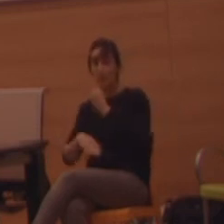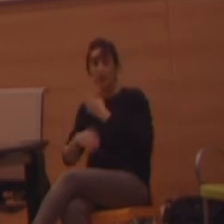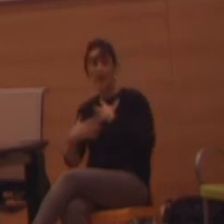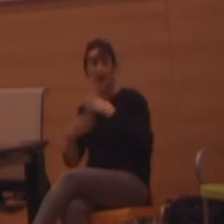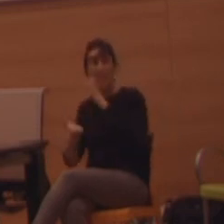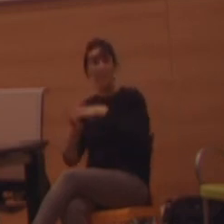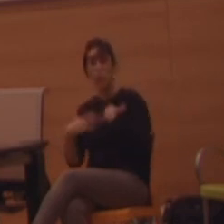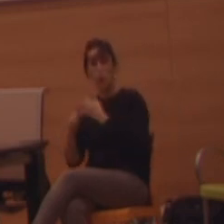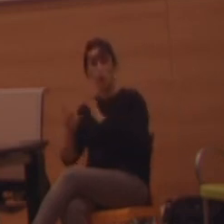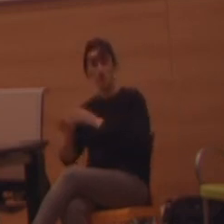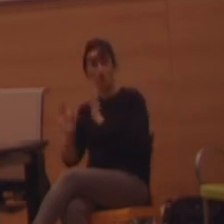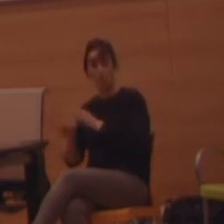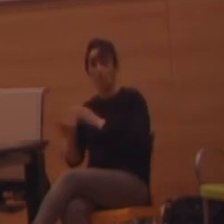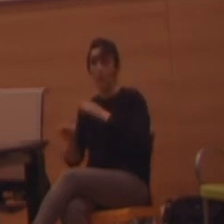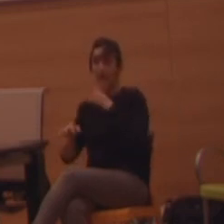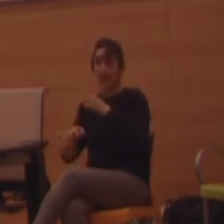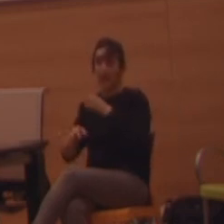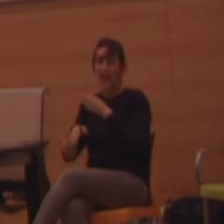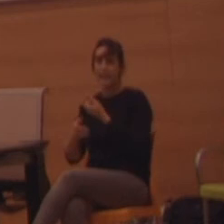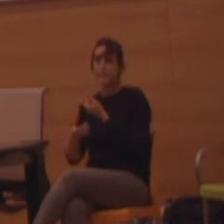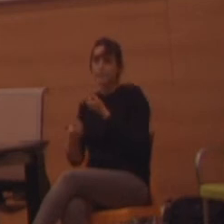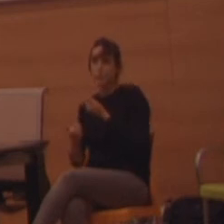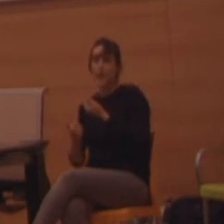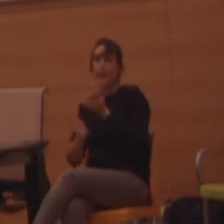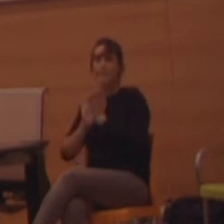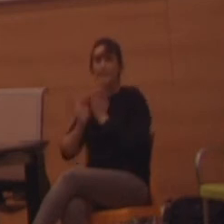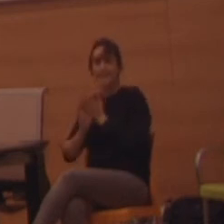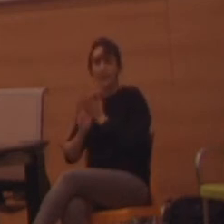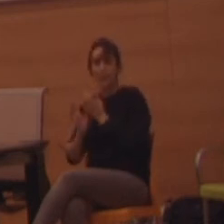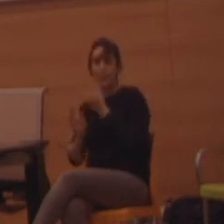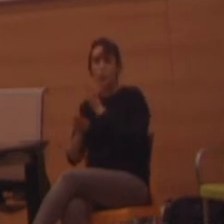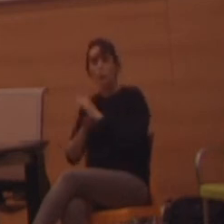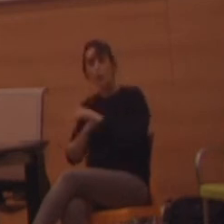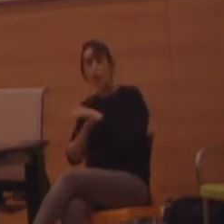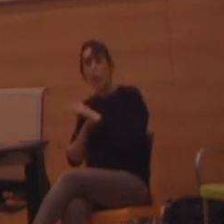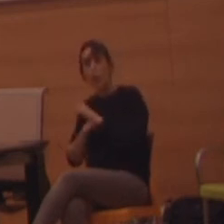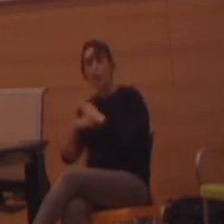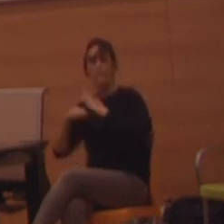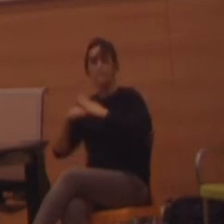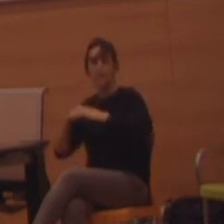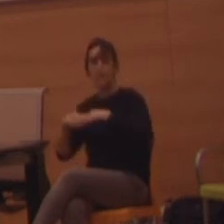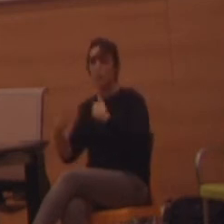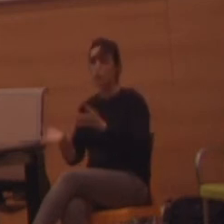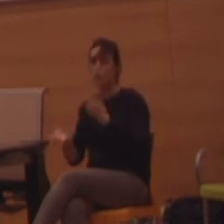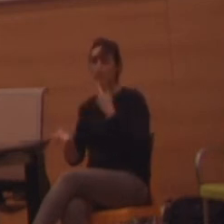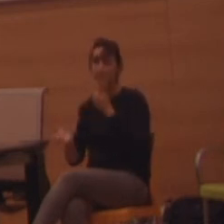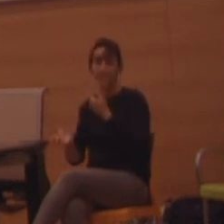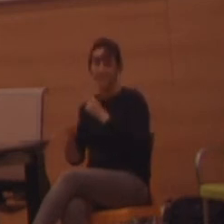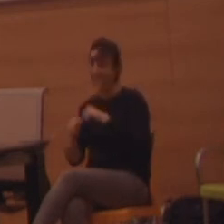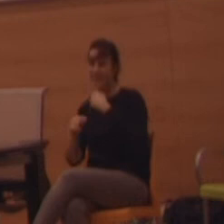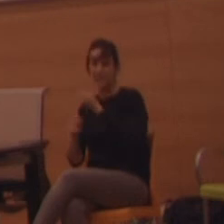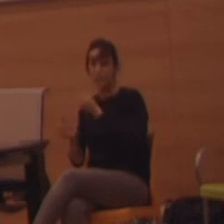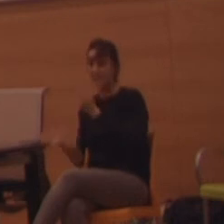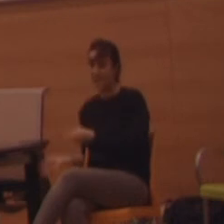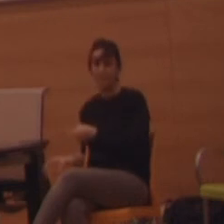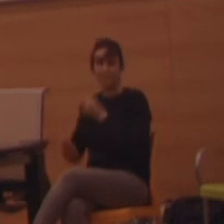las órdenes médicas curar con, y según están los tiempos, pues hay que curar con, porque si el pie va al caldero, y muchos a lo mejor después sabes que va a ir mal,